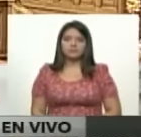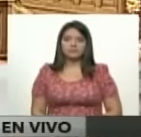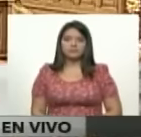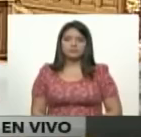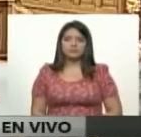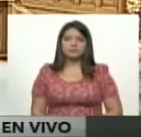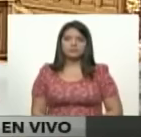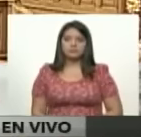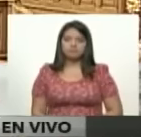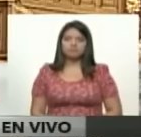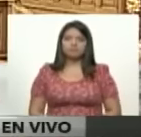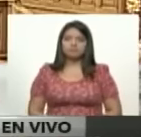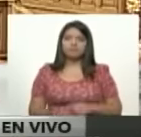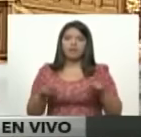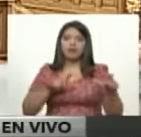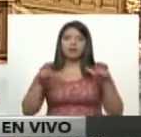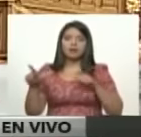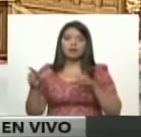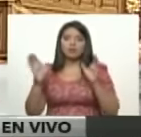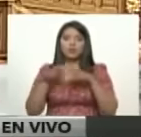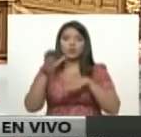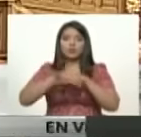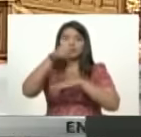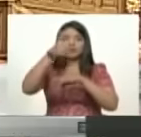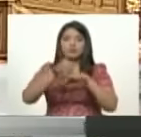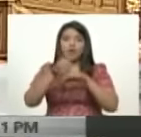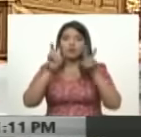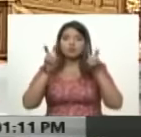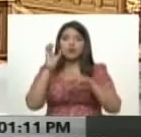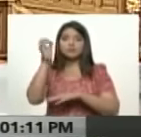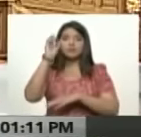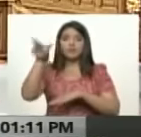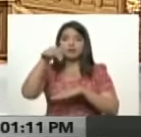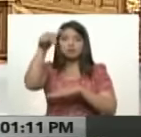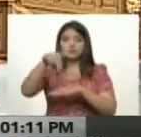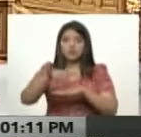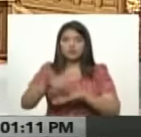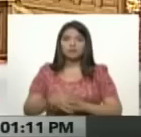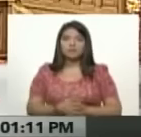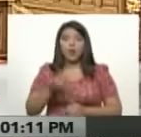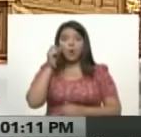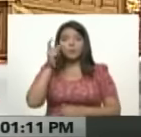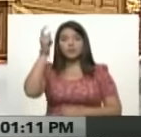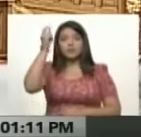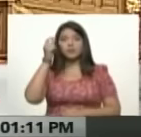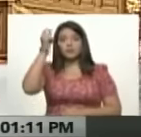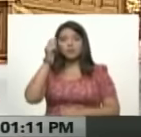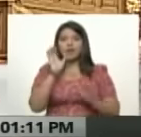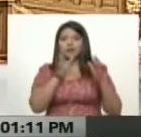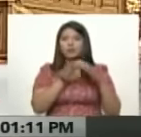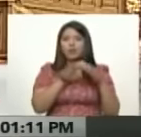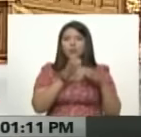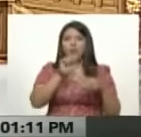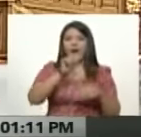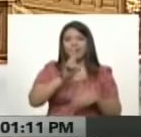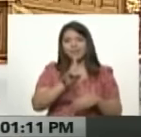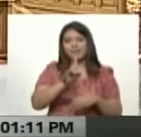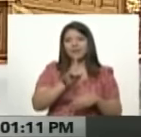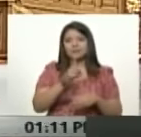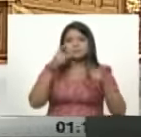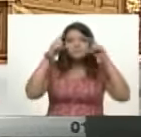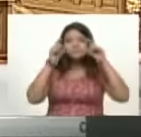Bien, ha quedado conformada la Junta Directiva de la nueva Asamblea Nacional. El diputado de Acción Democrática, Henry Ramos